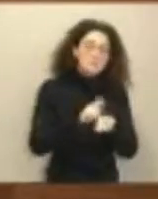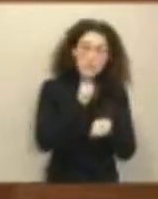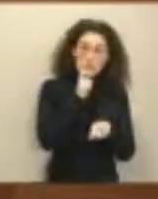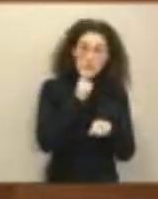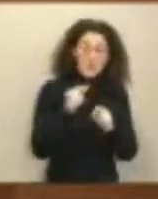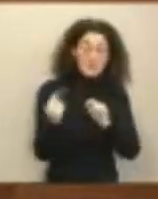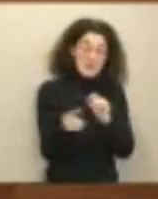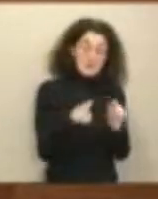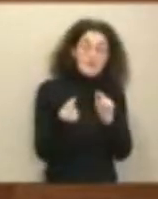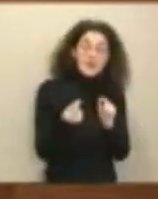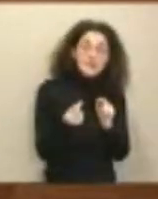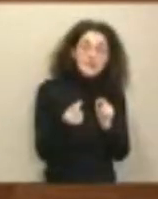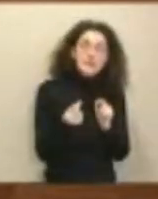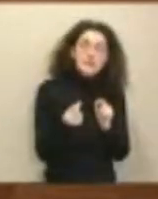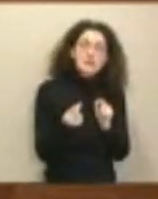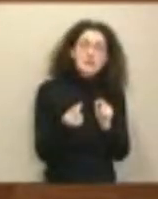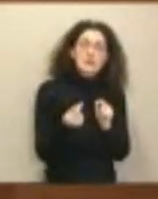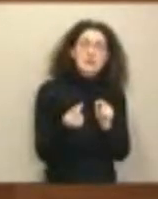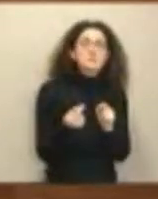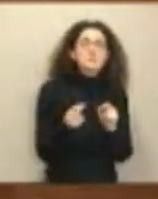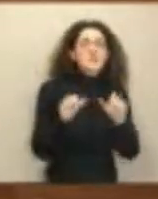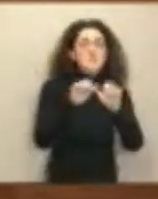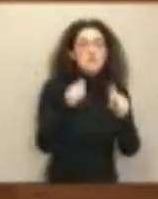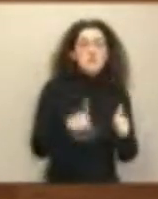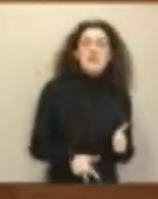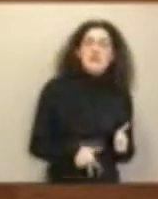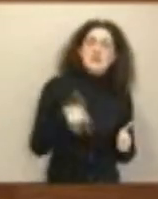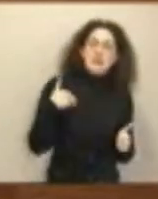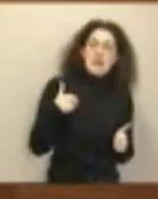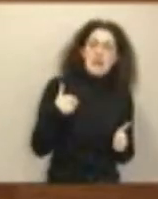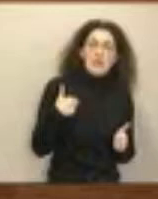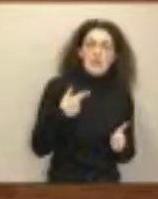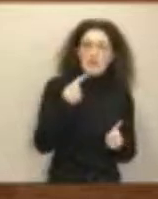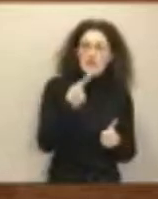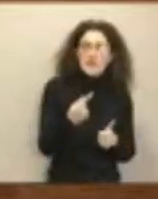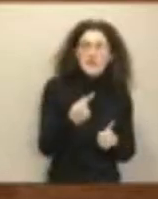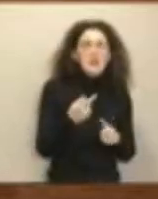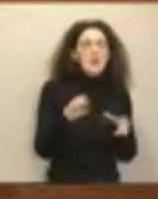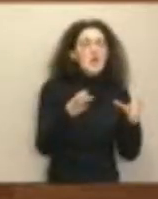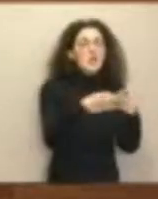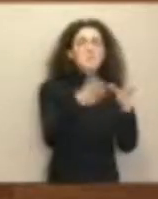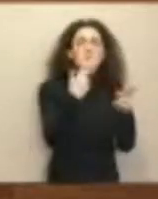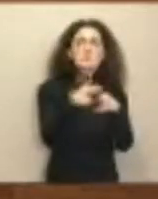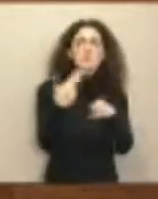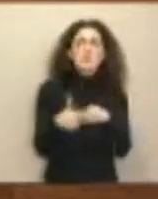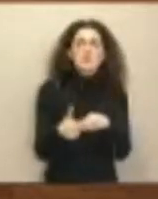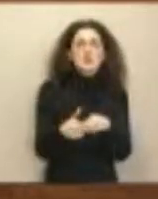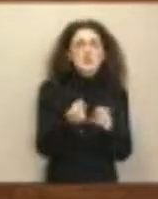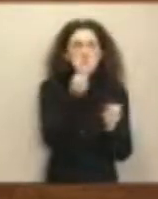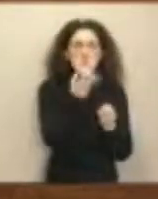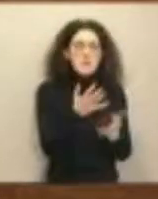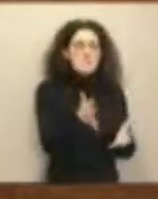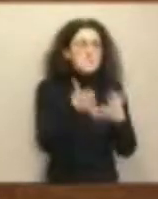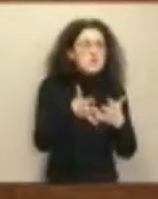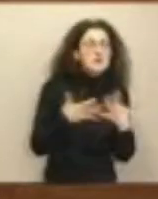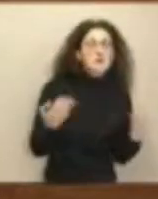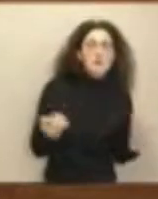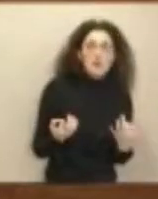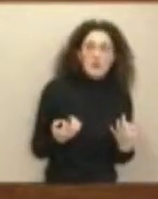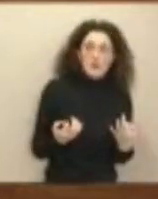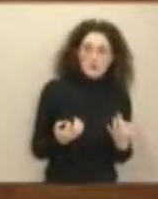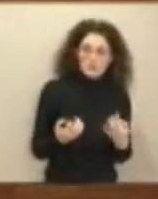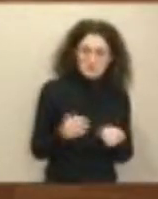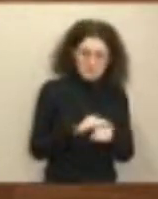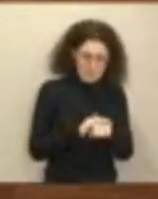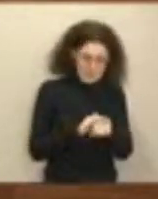aborda en una clave generalizando de qué le viene bien a los partidos. Pero ¿cómo es esto? ¿Qué le viene bien a